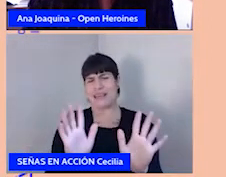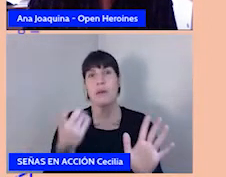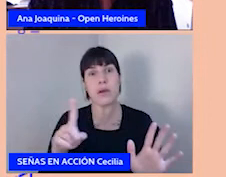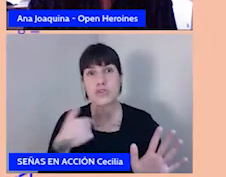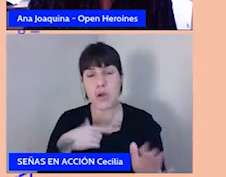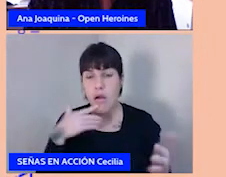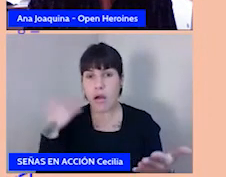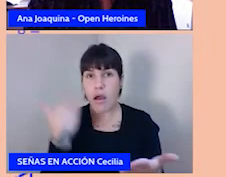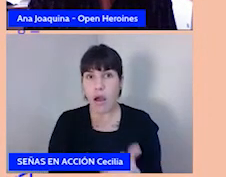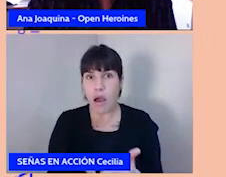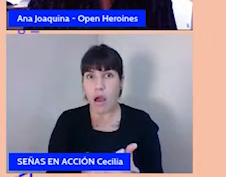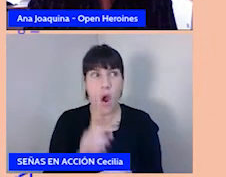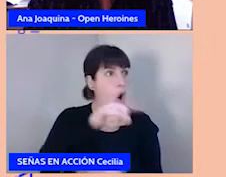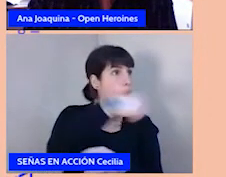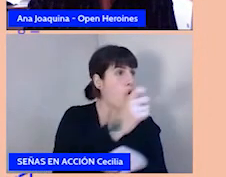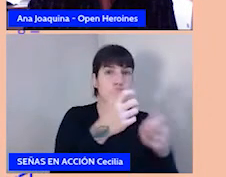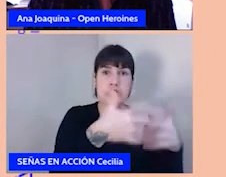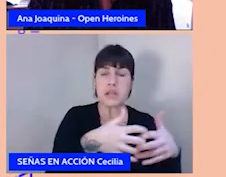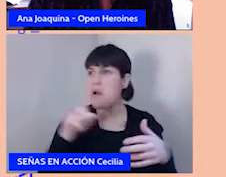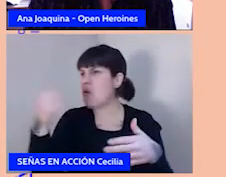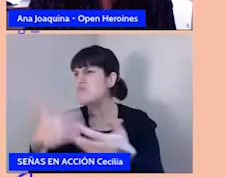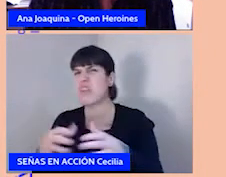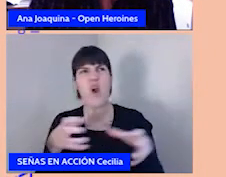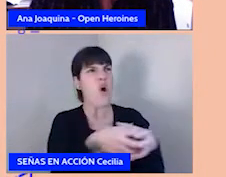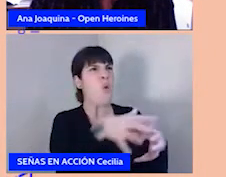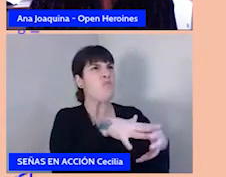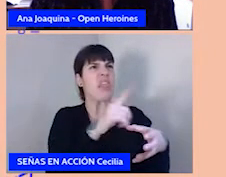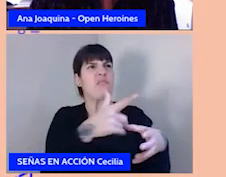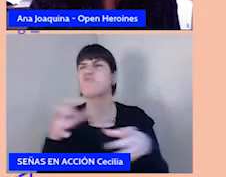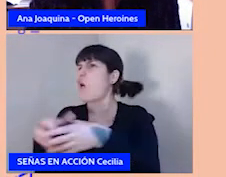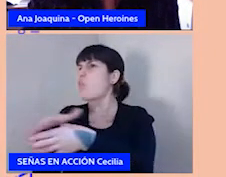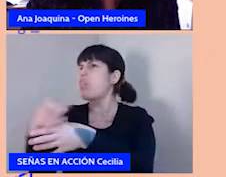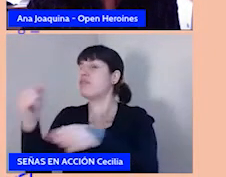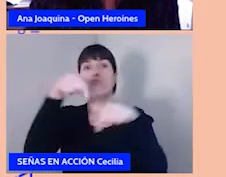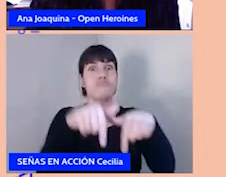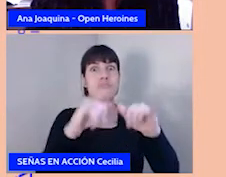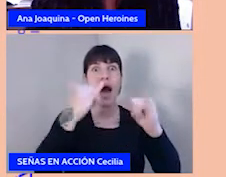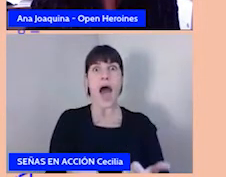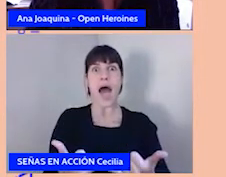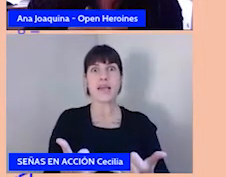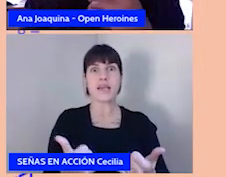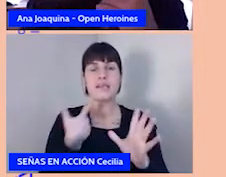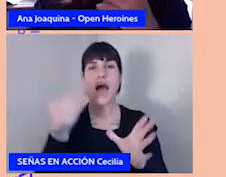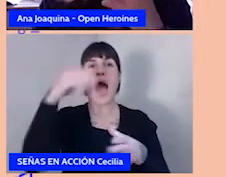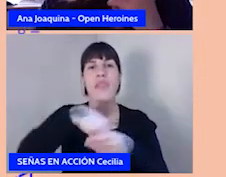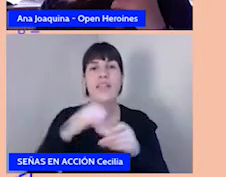visto con ningún otro sistema. Y dentro de Salesforce tienen estos grupos